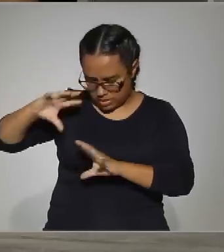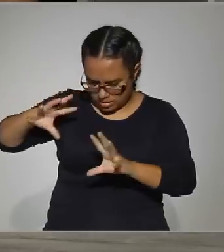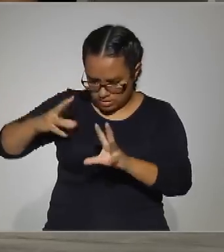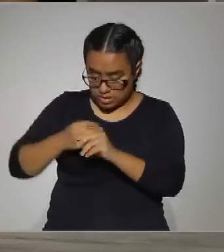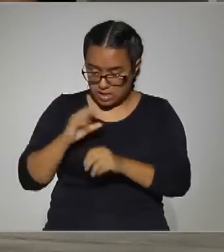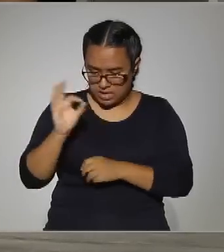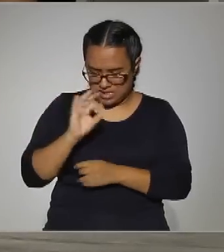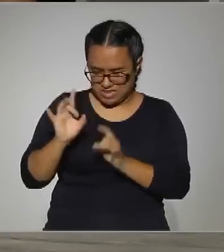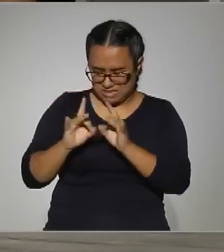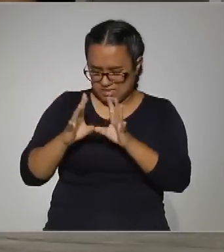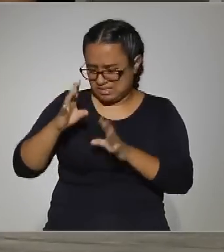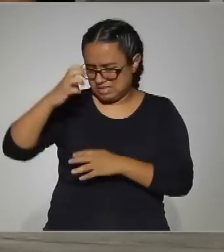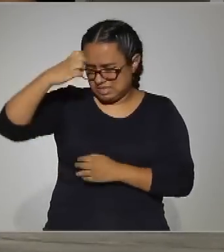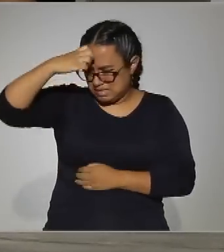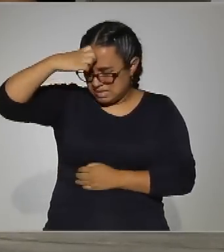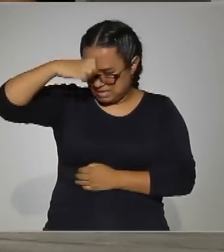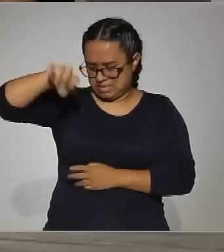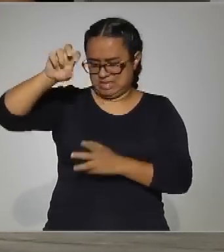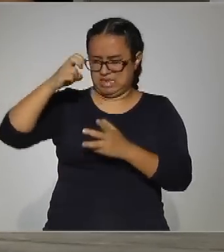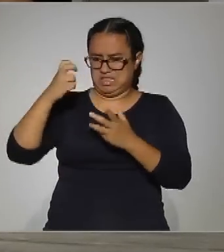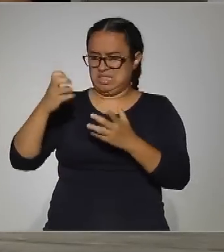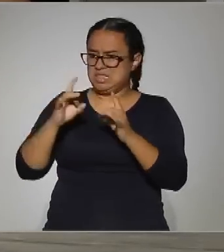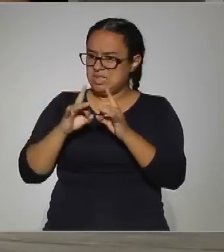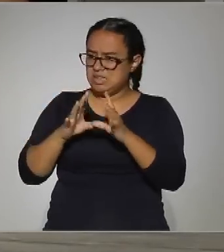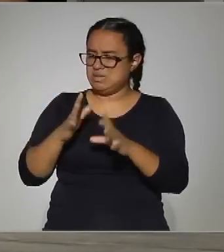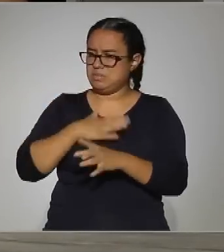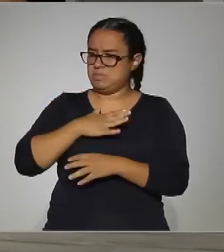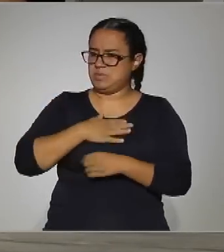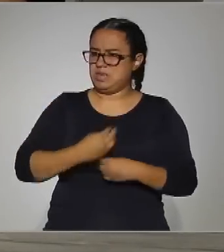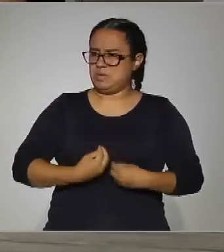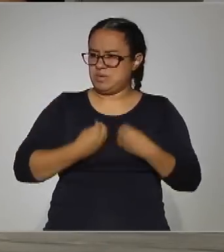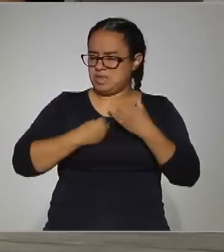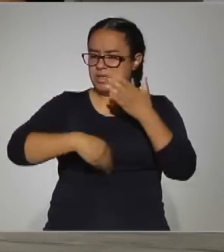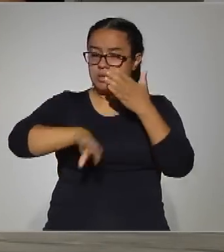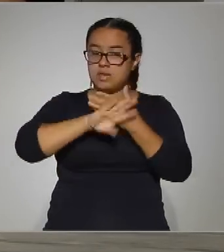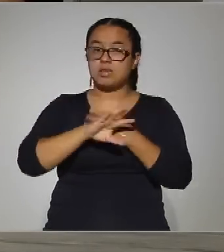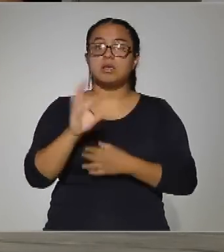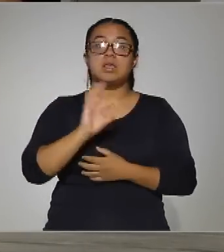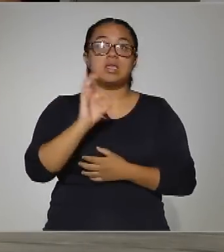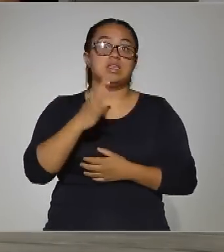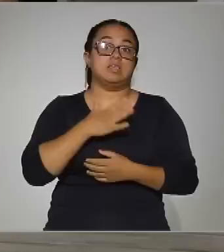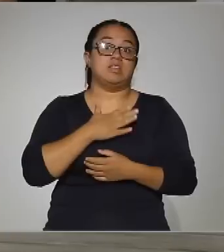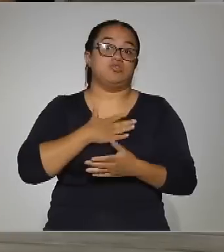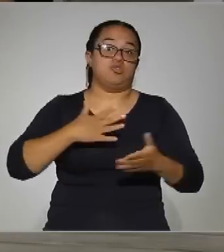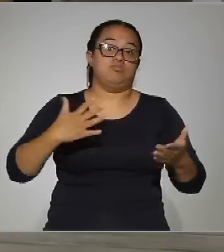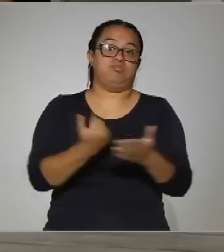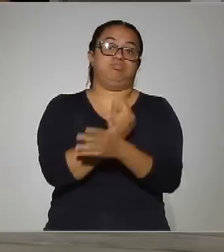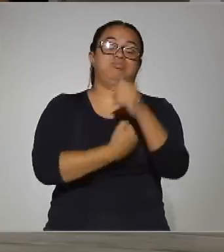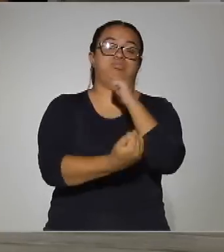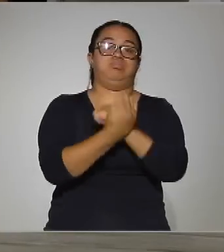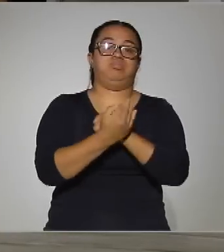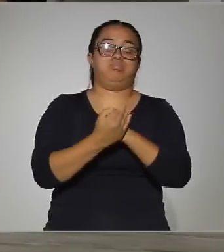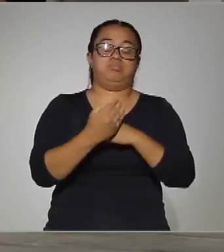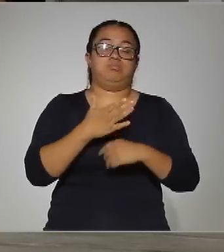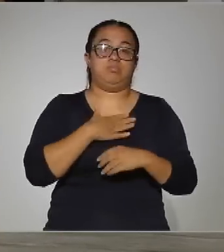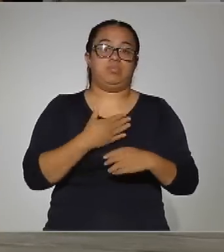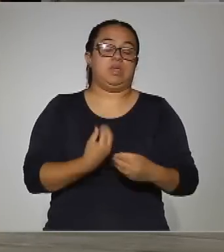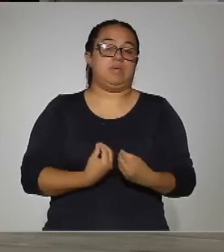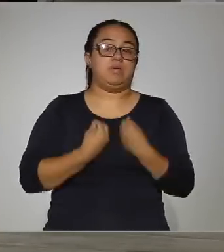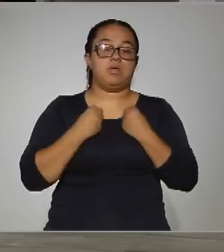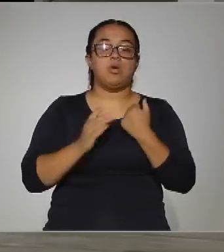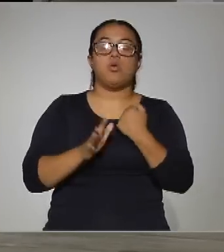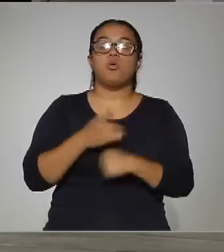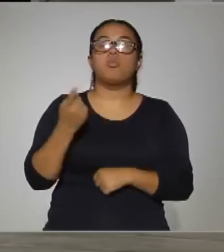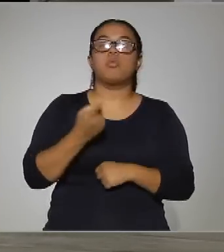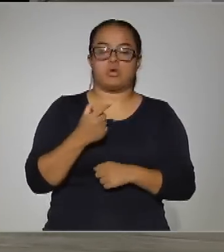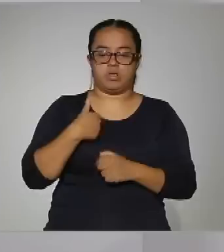pudo haber tenido un impacto a mi vida, al final del tiempo puede convertirse en la mayor ganancia para mi vida, porque hay un regalo detrás, que es